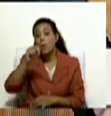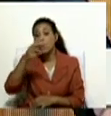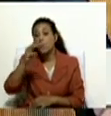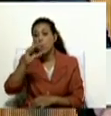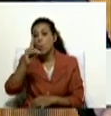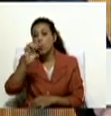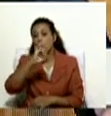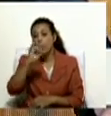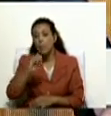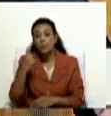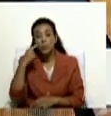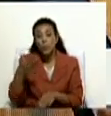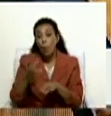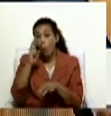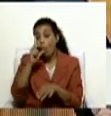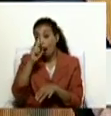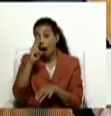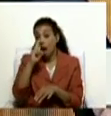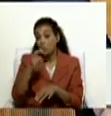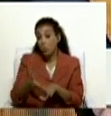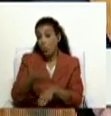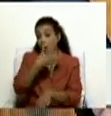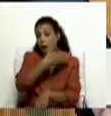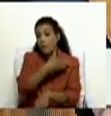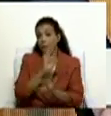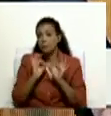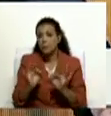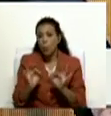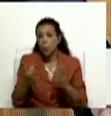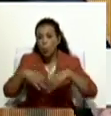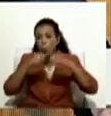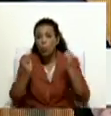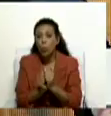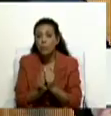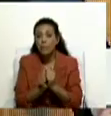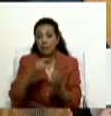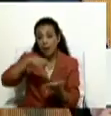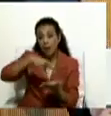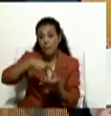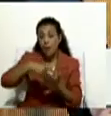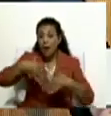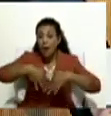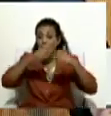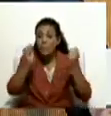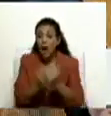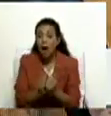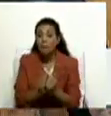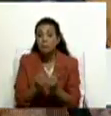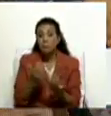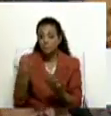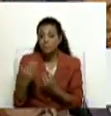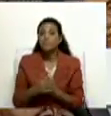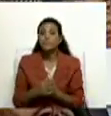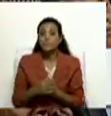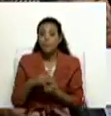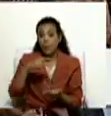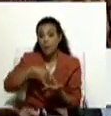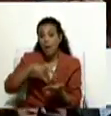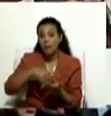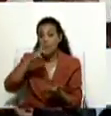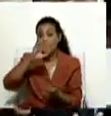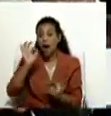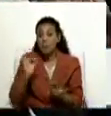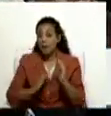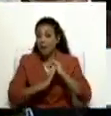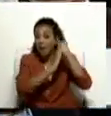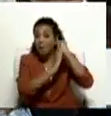habían coincidido 2 años antes en las operaciones de la campaña de car y la batalla de carabobo mariño fue el